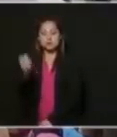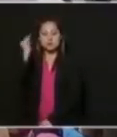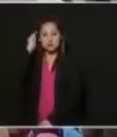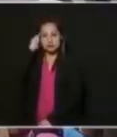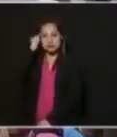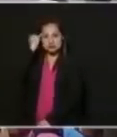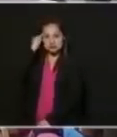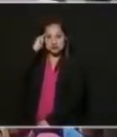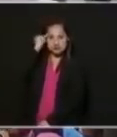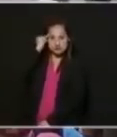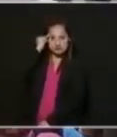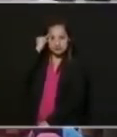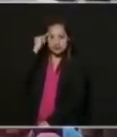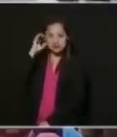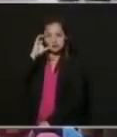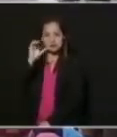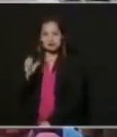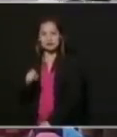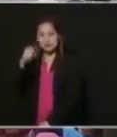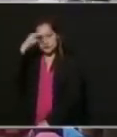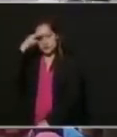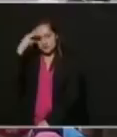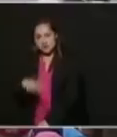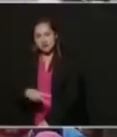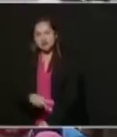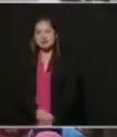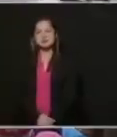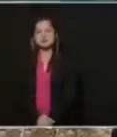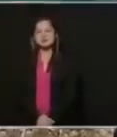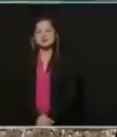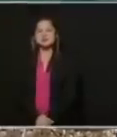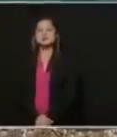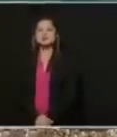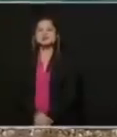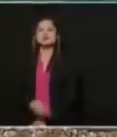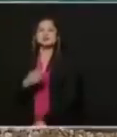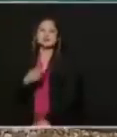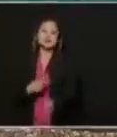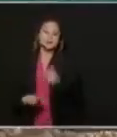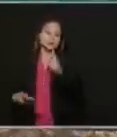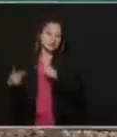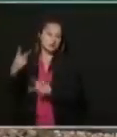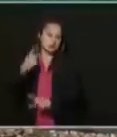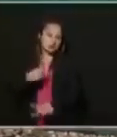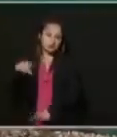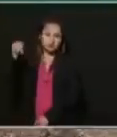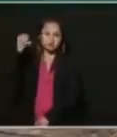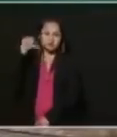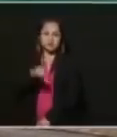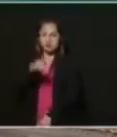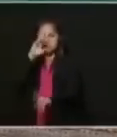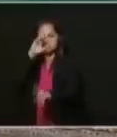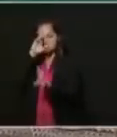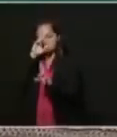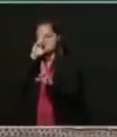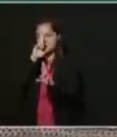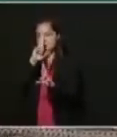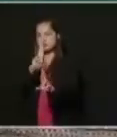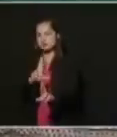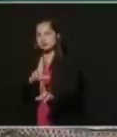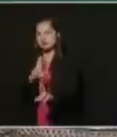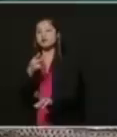señora Carmen Santiago Alonso. Venimos... De los valles centrales de Oaxaca. Con todo respeto, pero con una